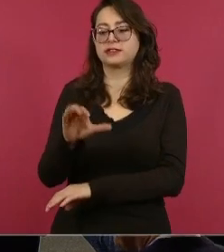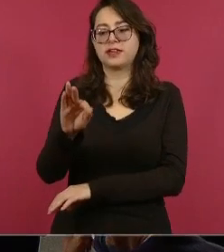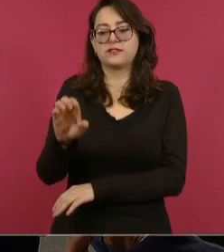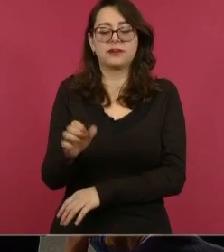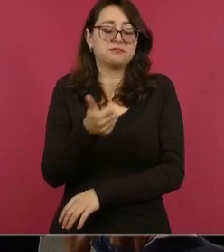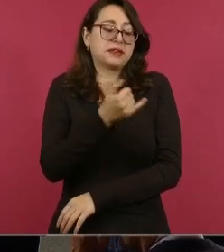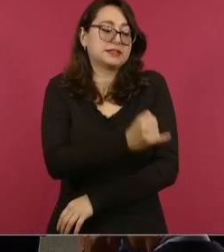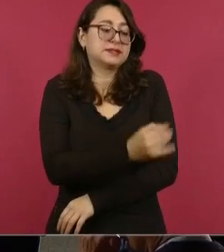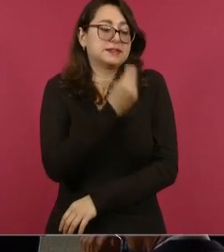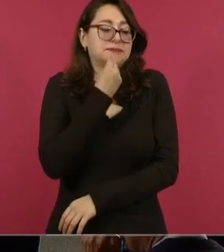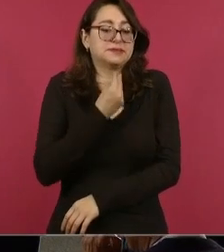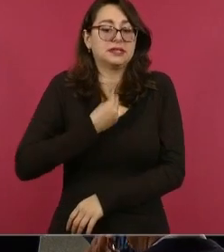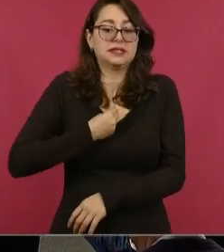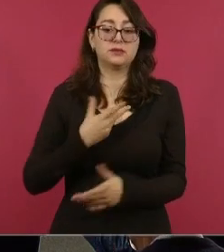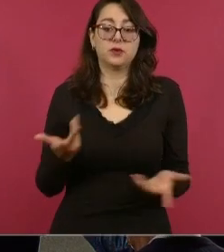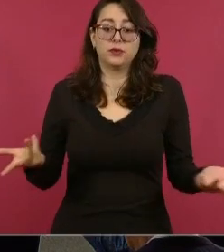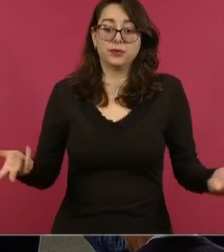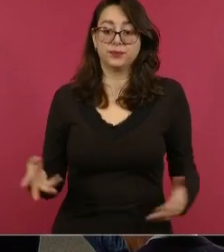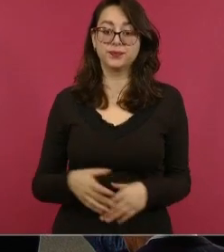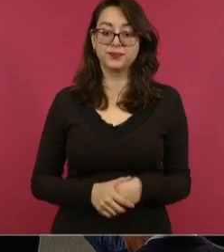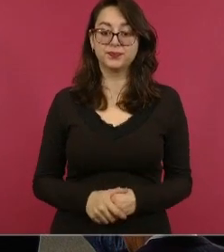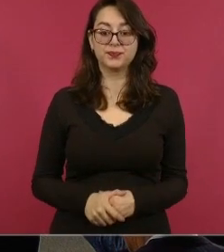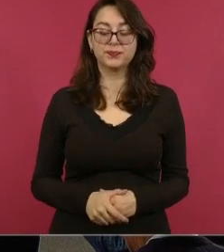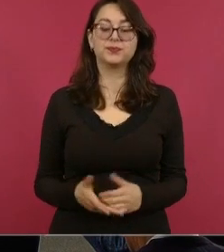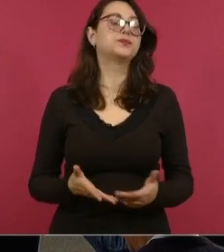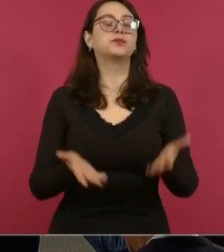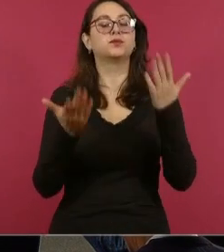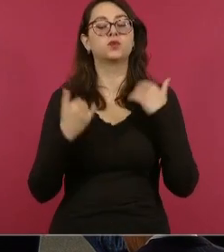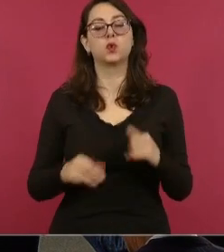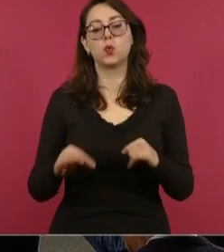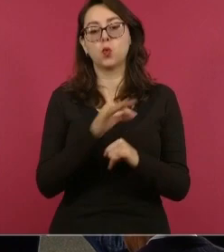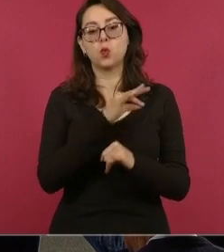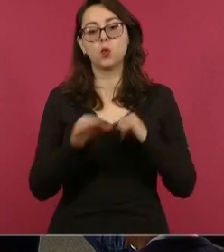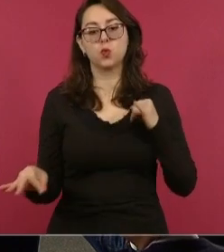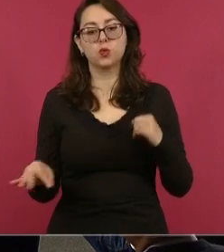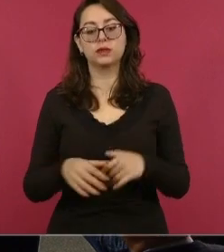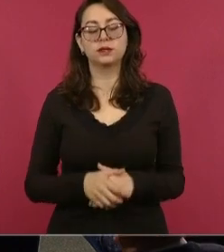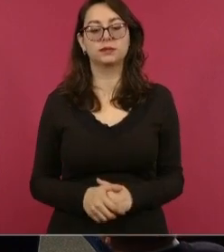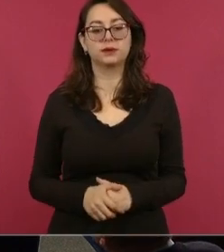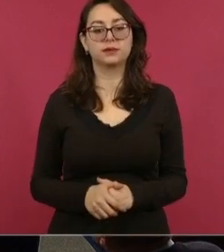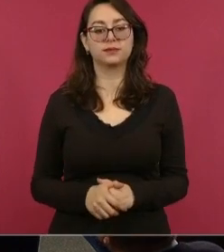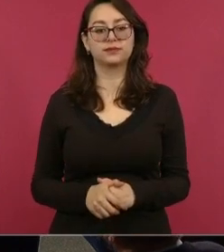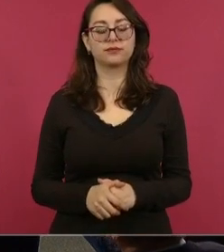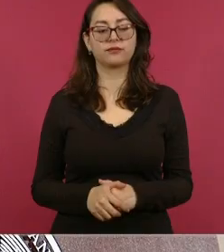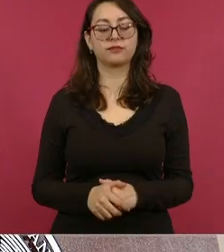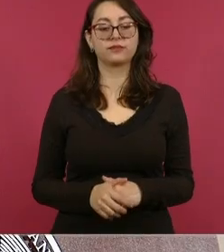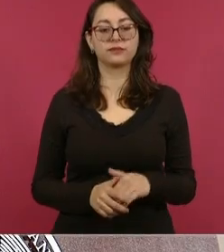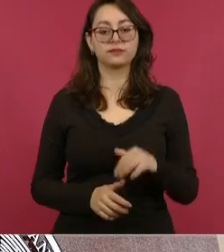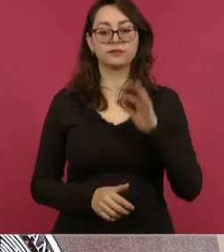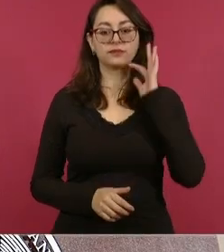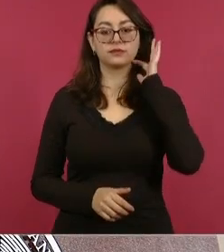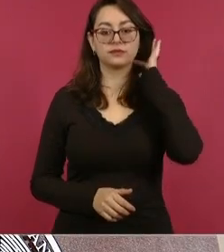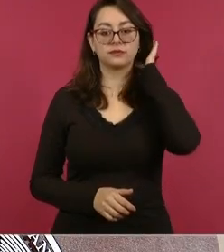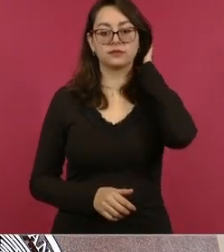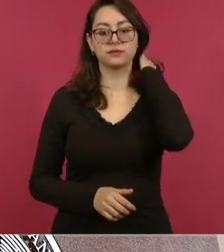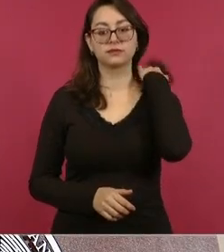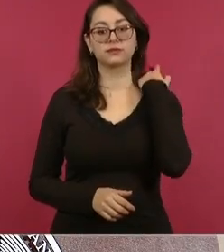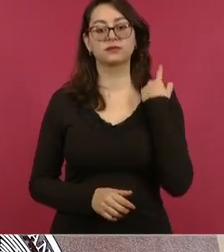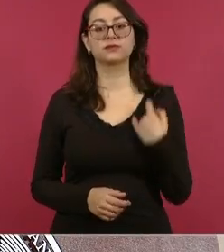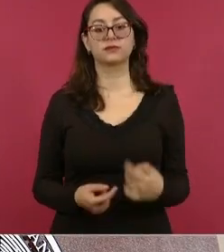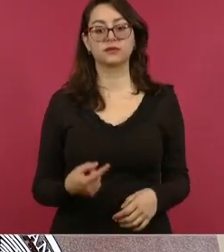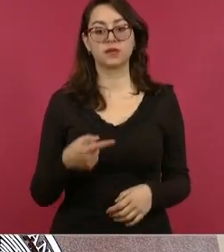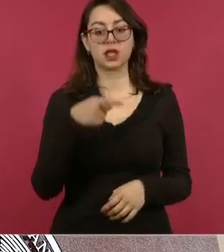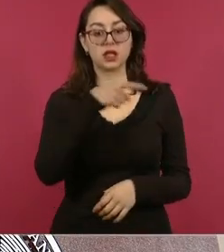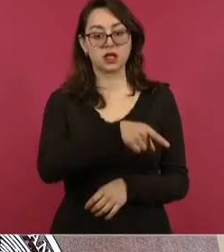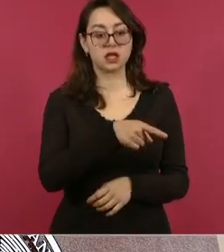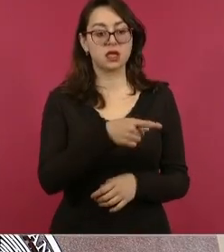Vamos con la siguiente. Con esta vamos a concluir, vamos a informar sobre la cargada de los medios a